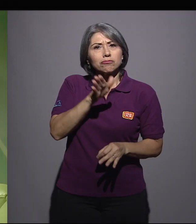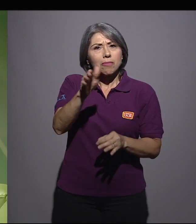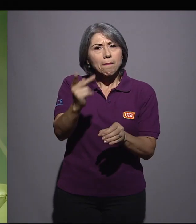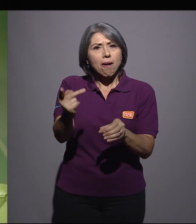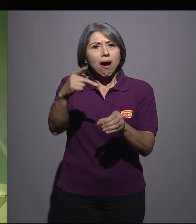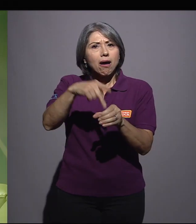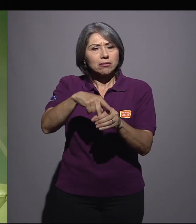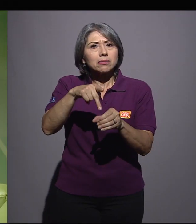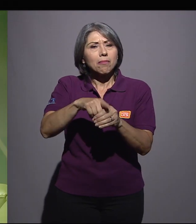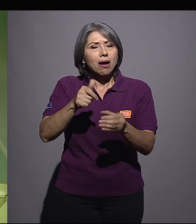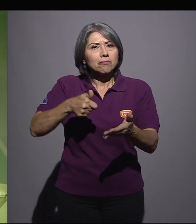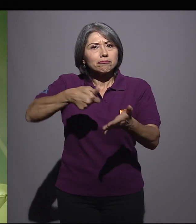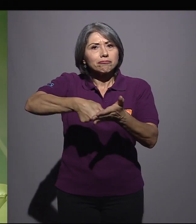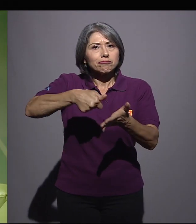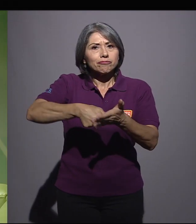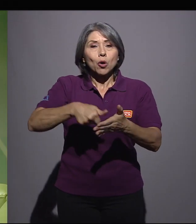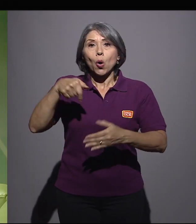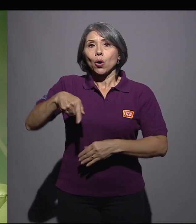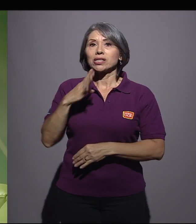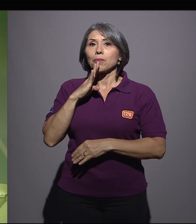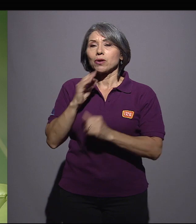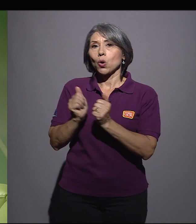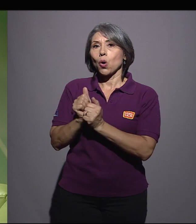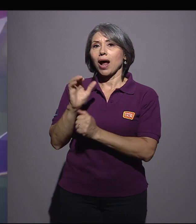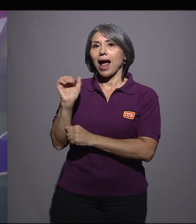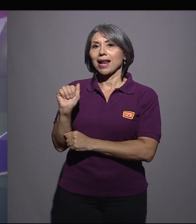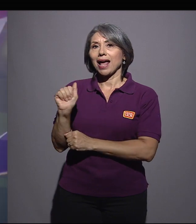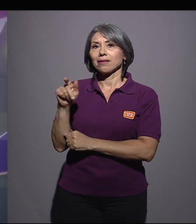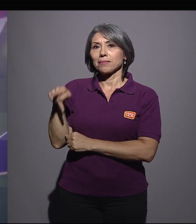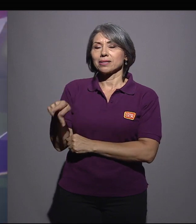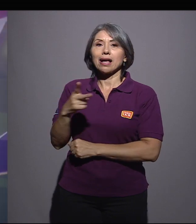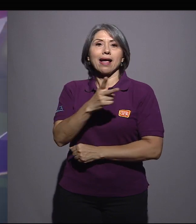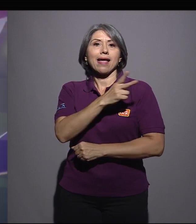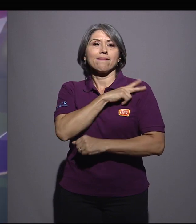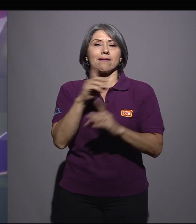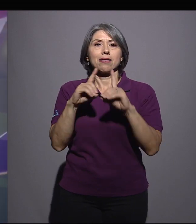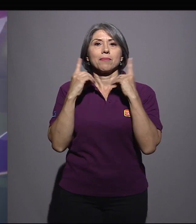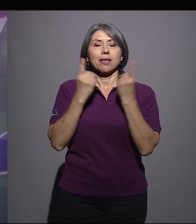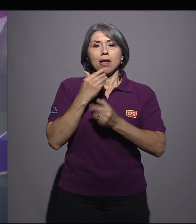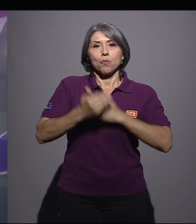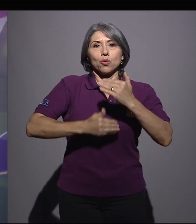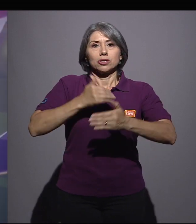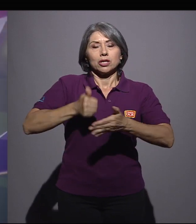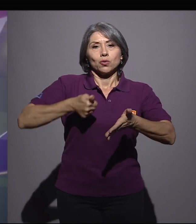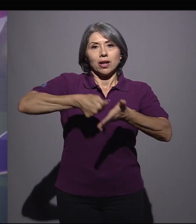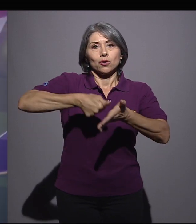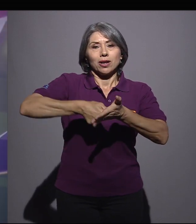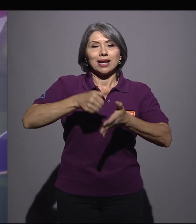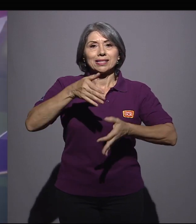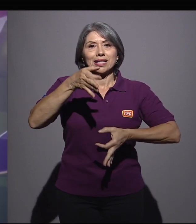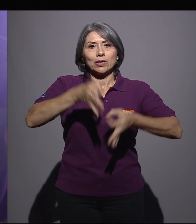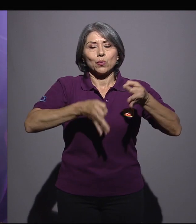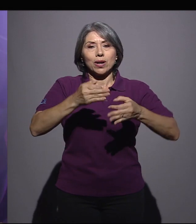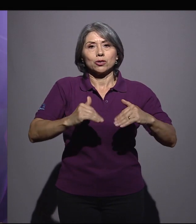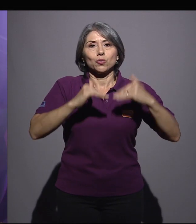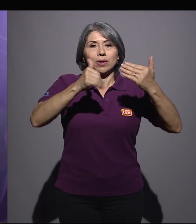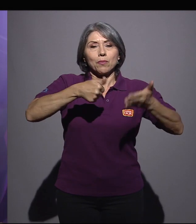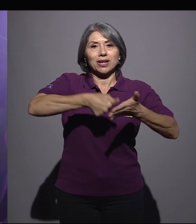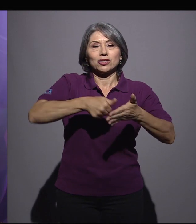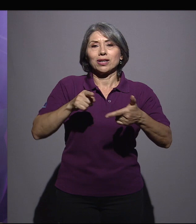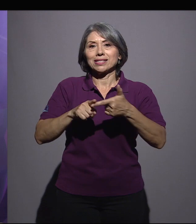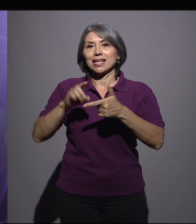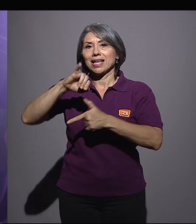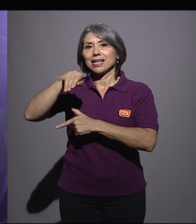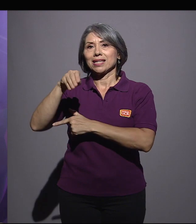Estamos conversando hoy con Alejandra Peraza, quien es jefa del Departamento de Procesos Electorales del Tribunal Supremo de Elecciones, y también con Yaslin